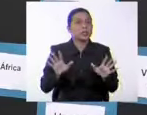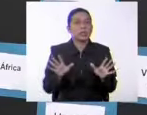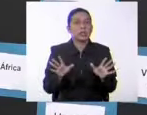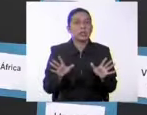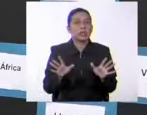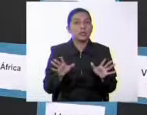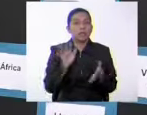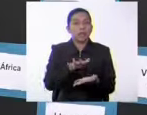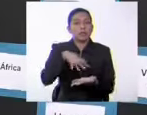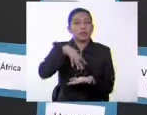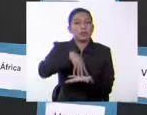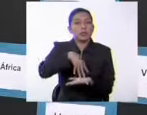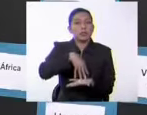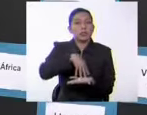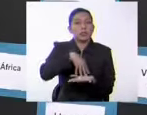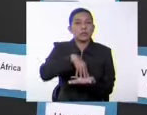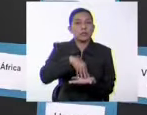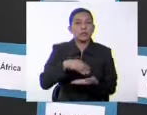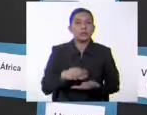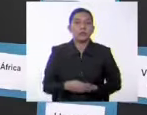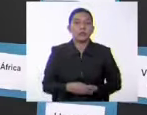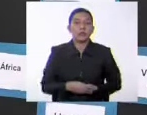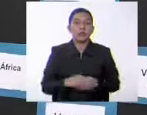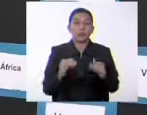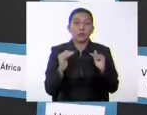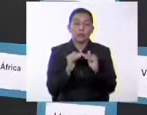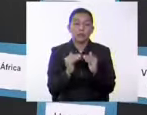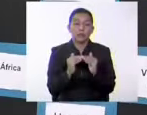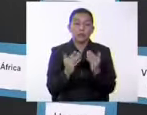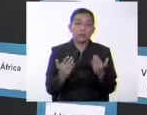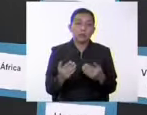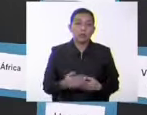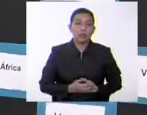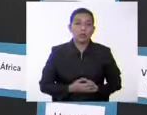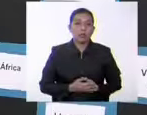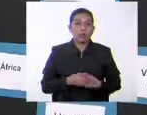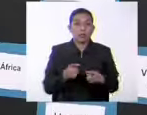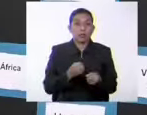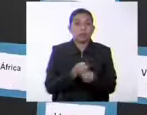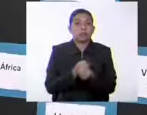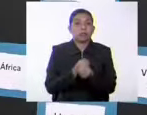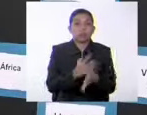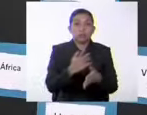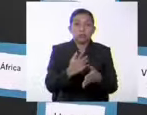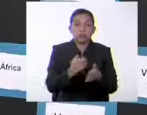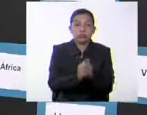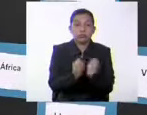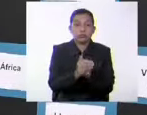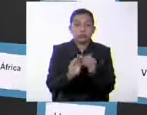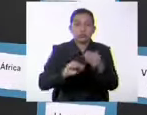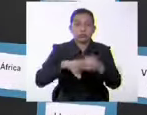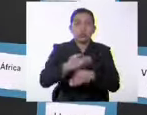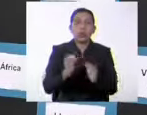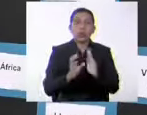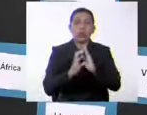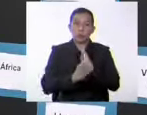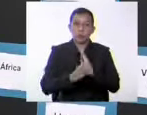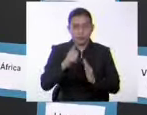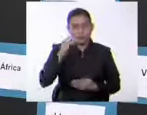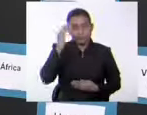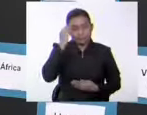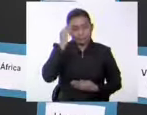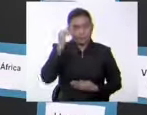esta población. Y también vamos a hablar precisamente de consecuencias culturales. Nuestros indígenas tenían